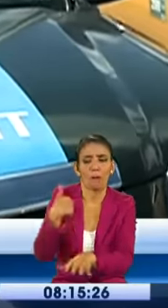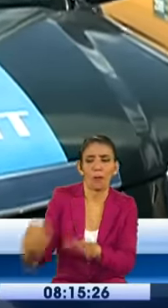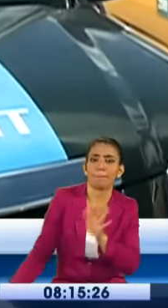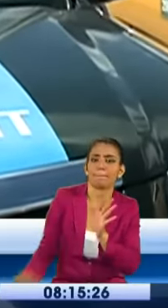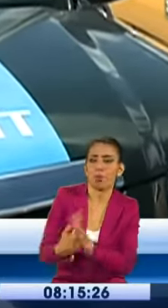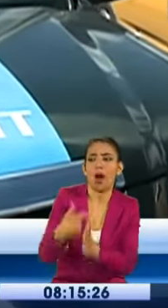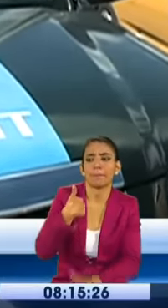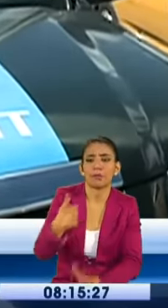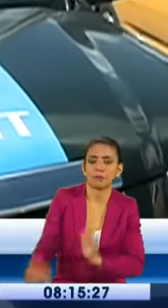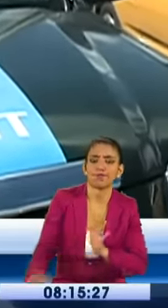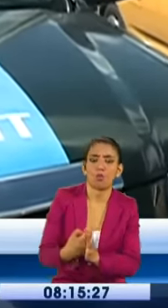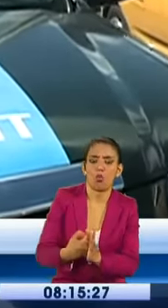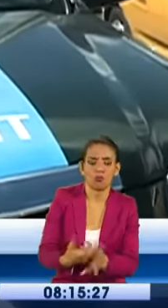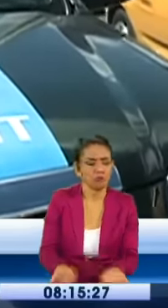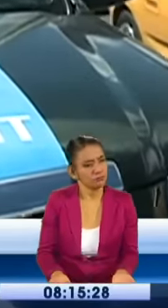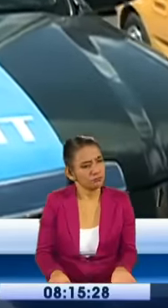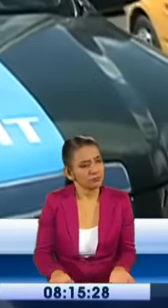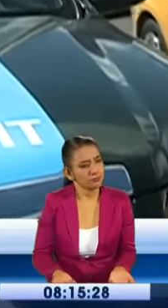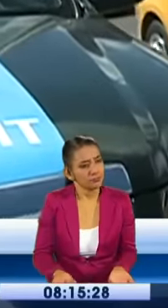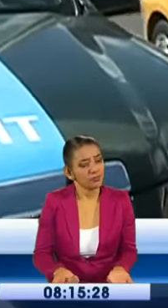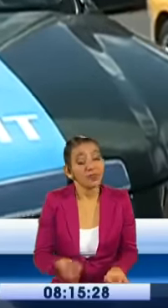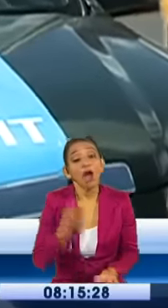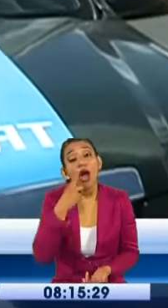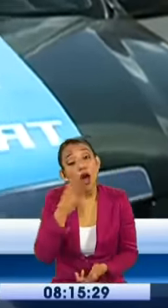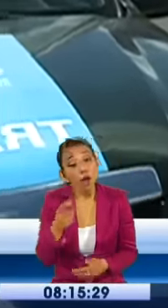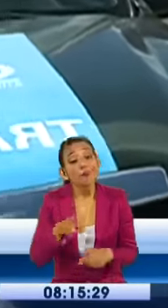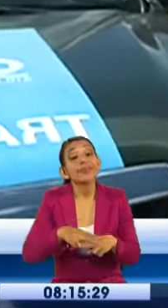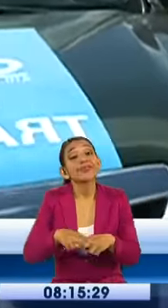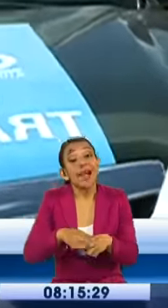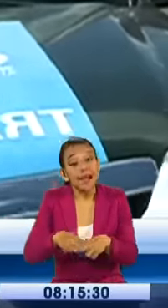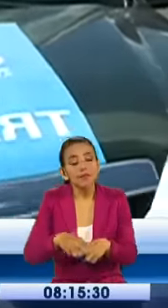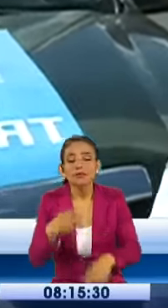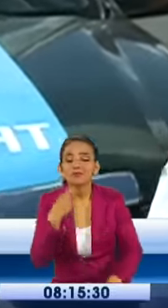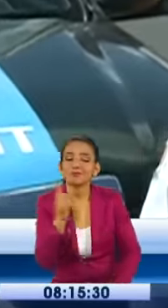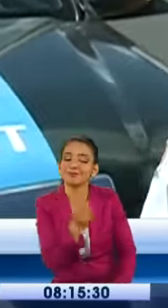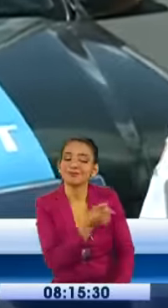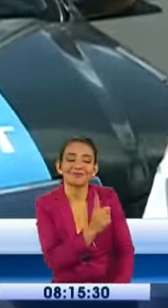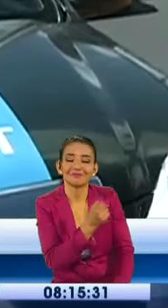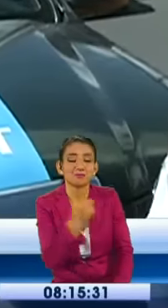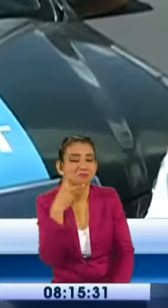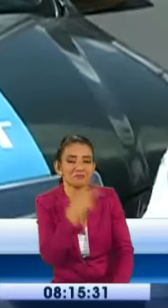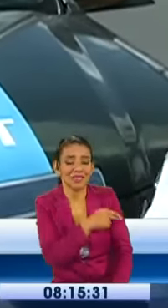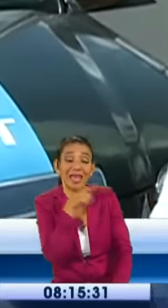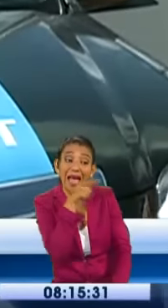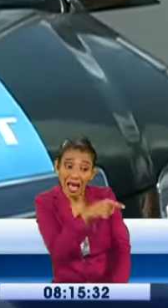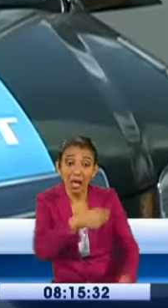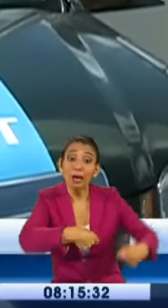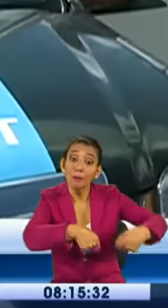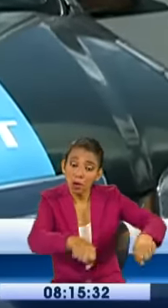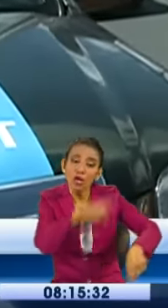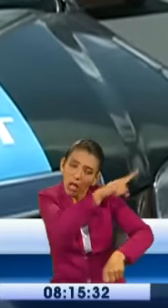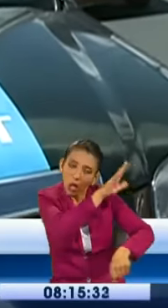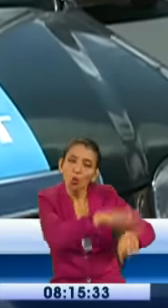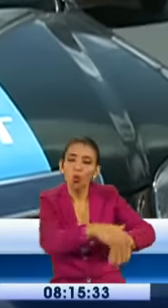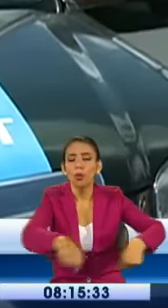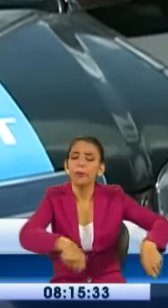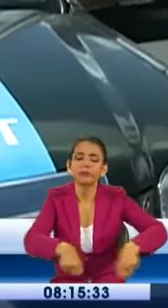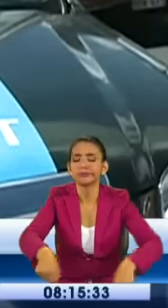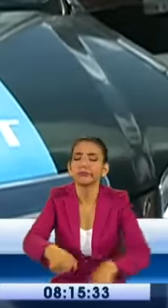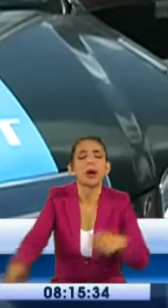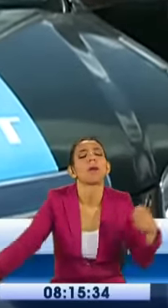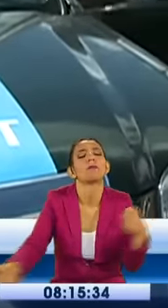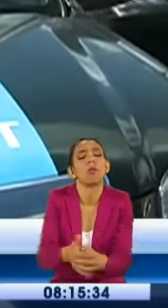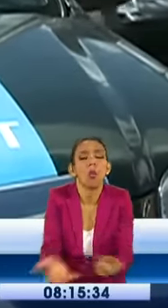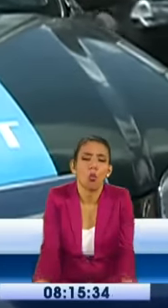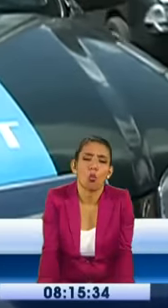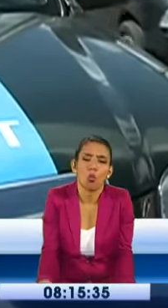parte posterior. En cambio, el señor del taxi dice que el caballero de la moto realizó